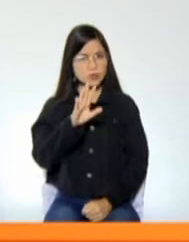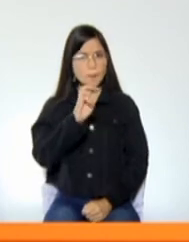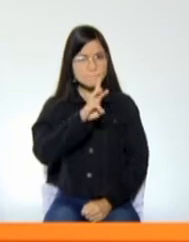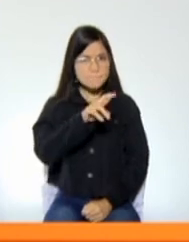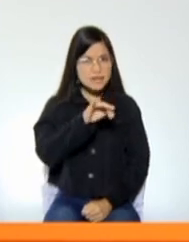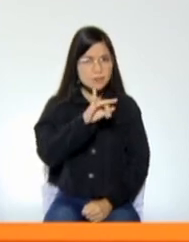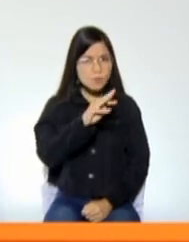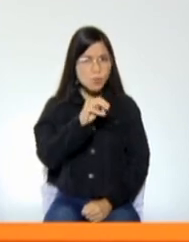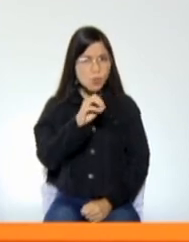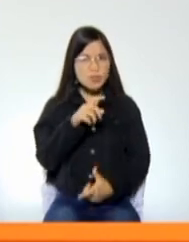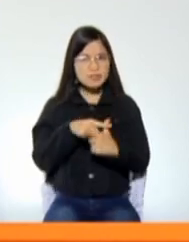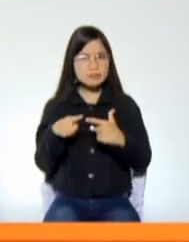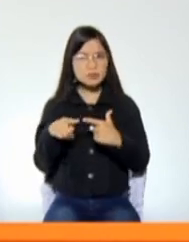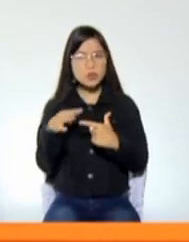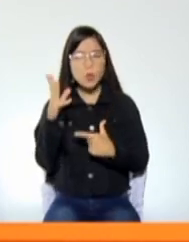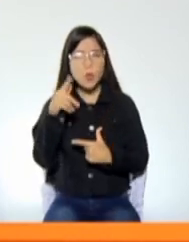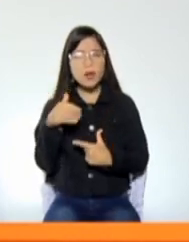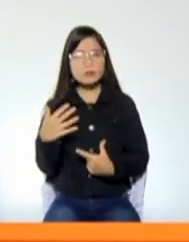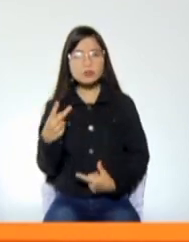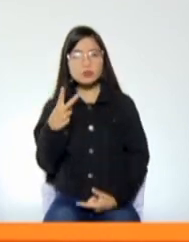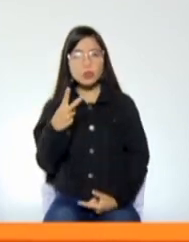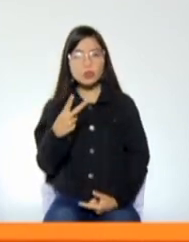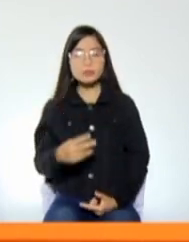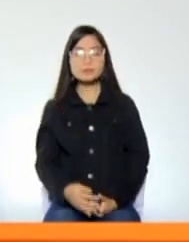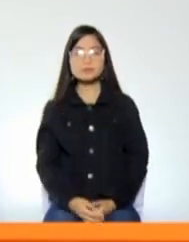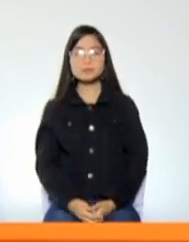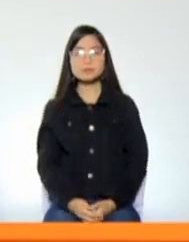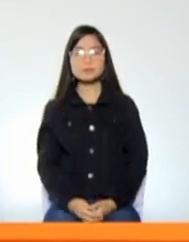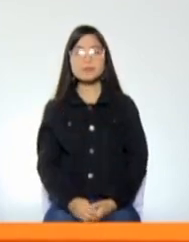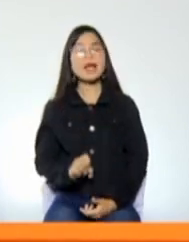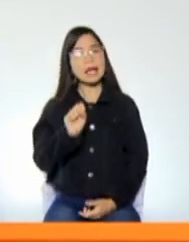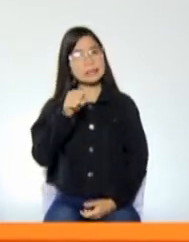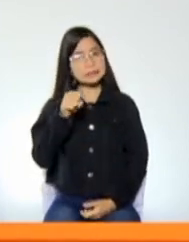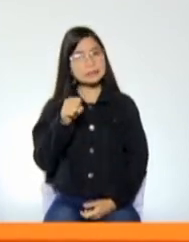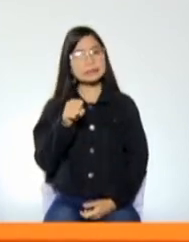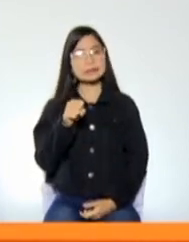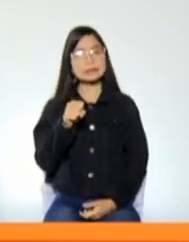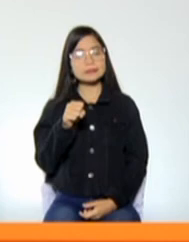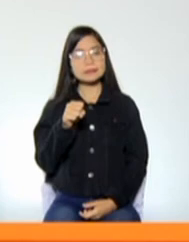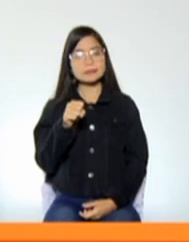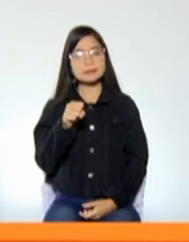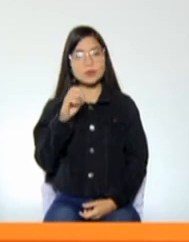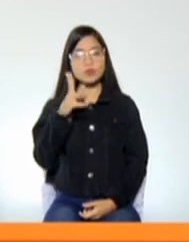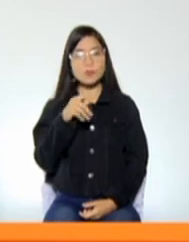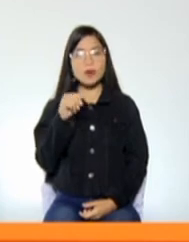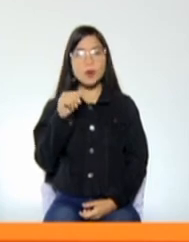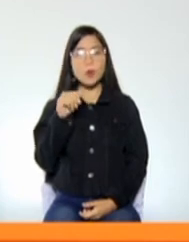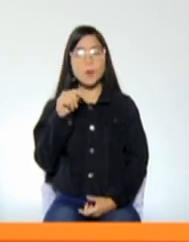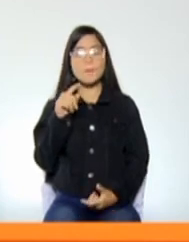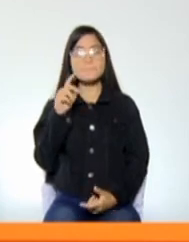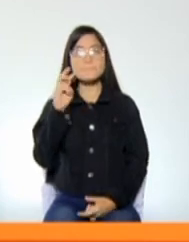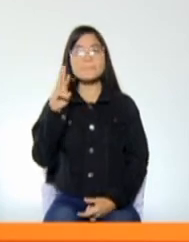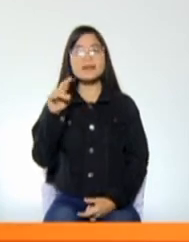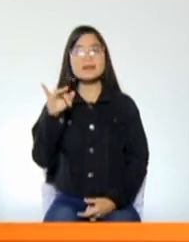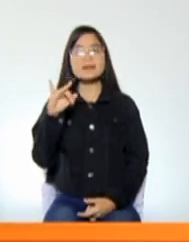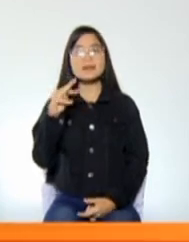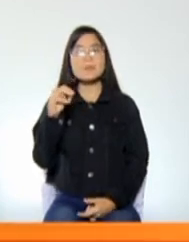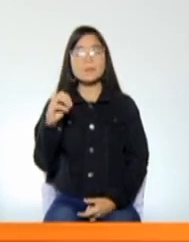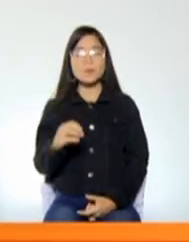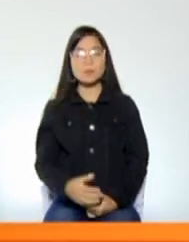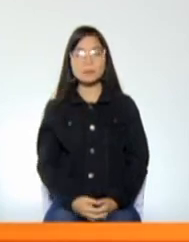5? 2. Por lo tanto, es un número primo. Comenzamos a tachar sus